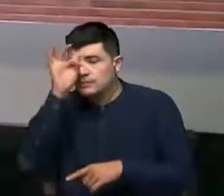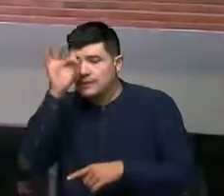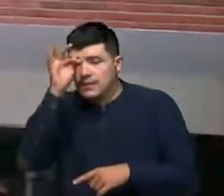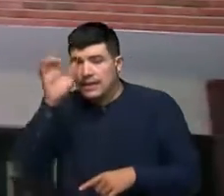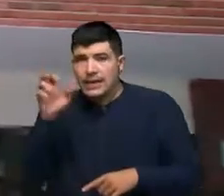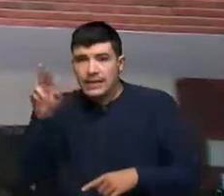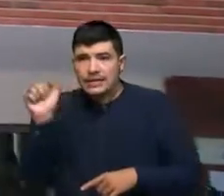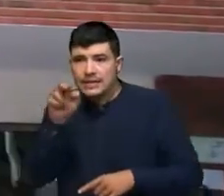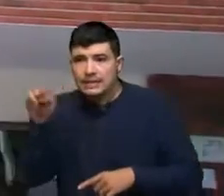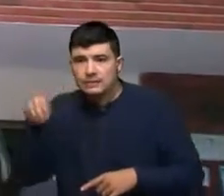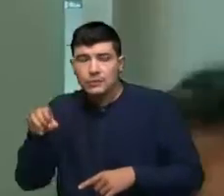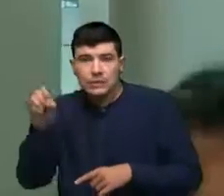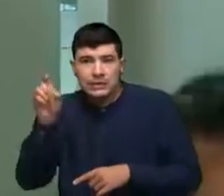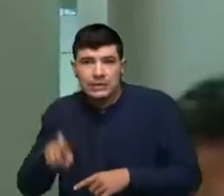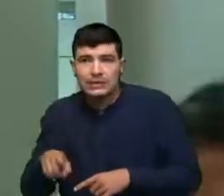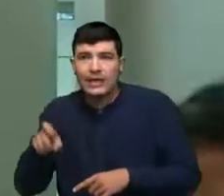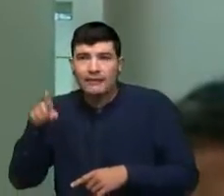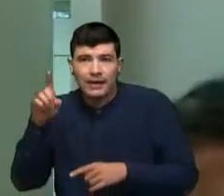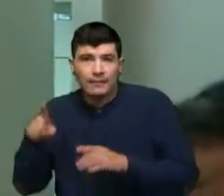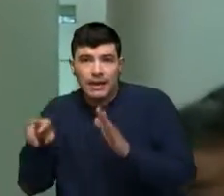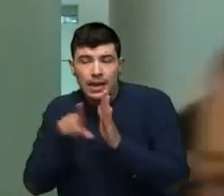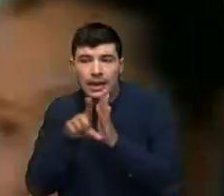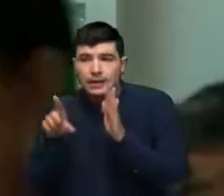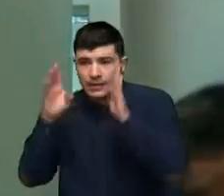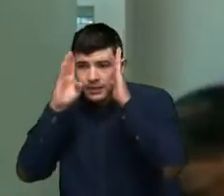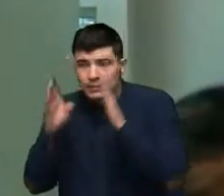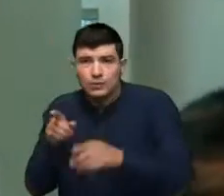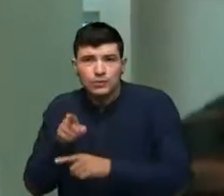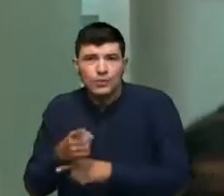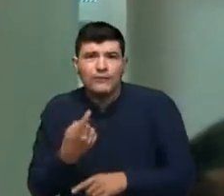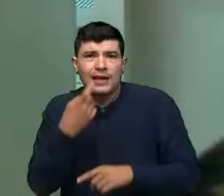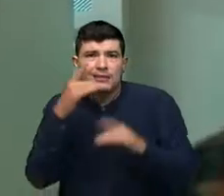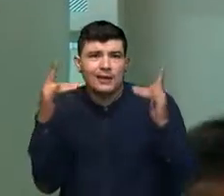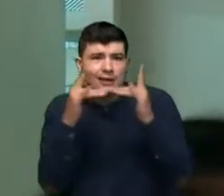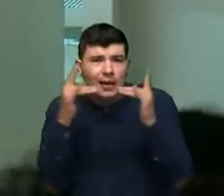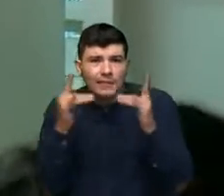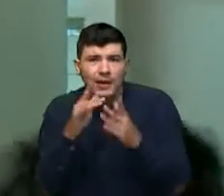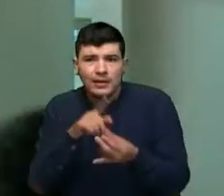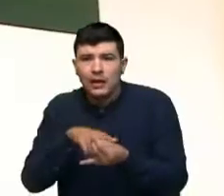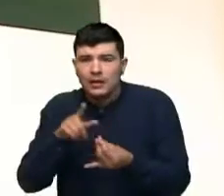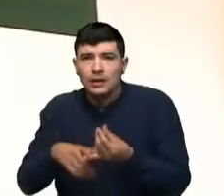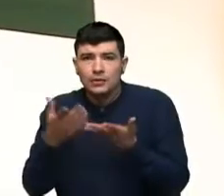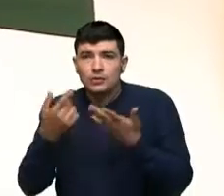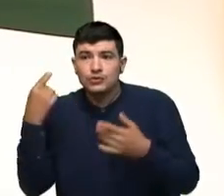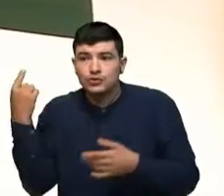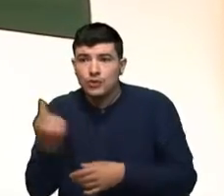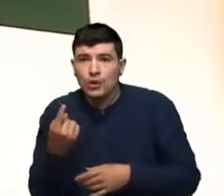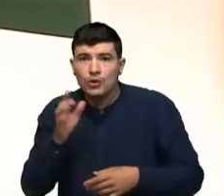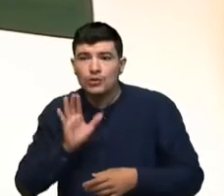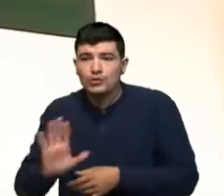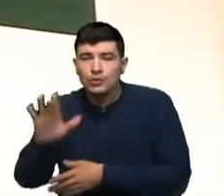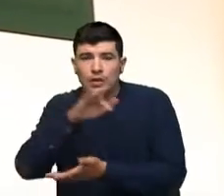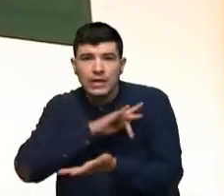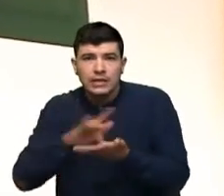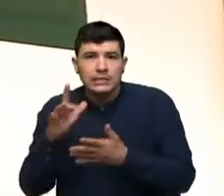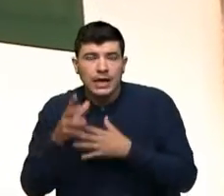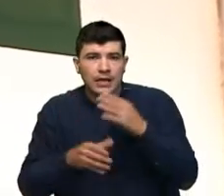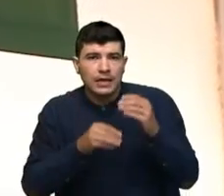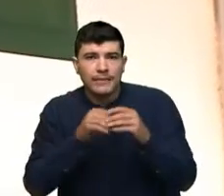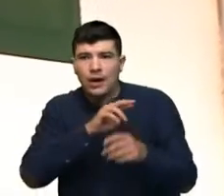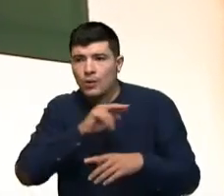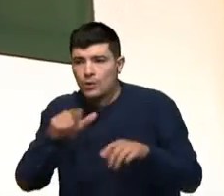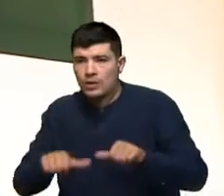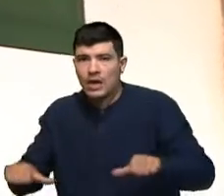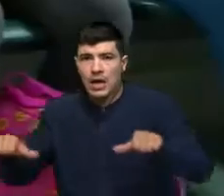en estos momentos el hospital evidencia una falta de camillas como es el caso solamente de urgencias sin contar otras